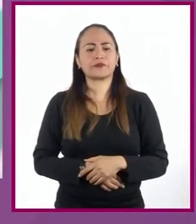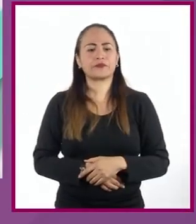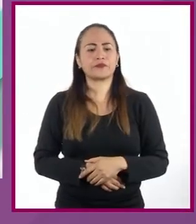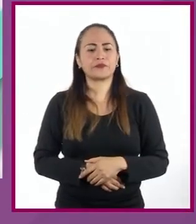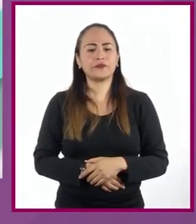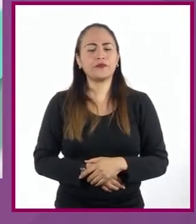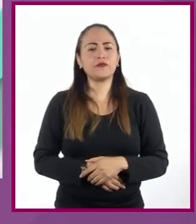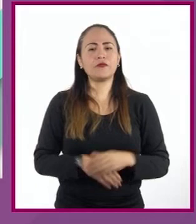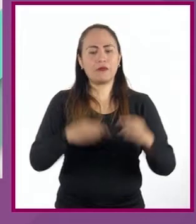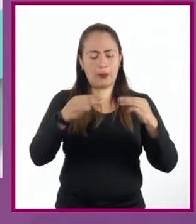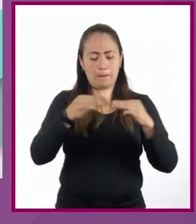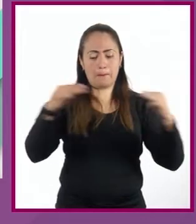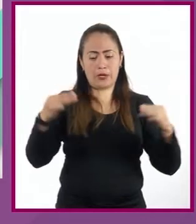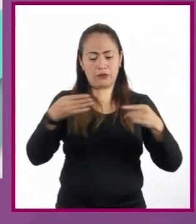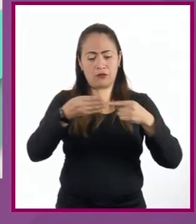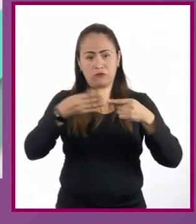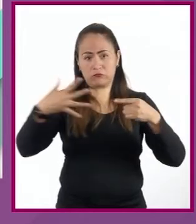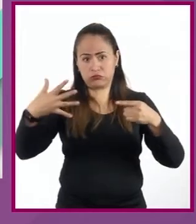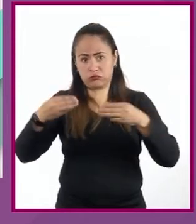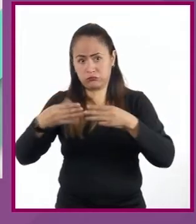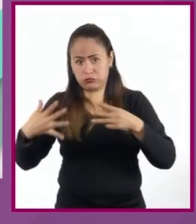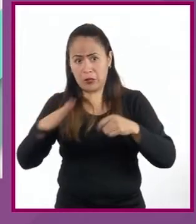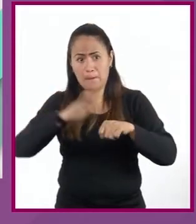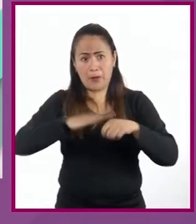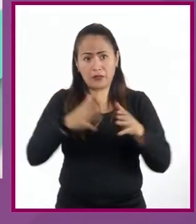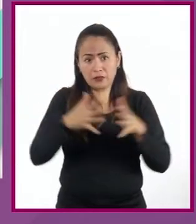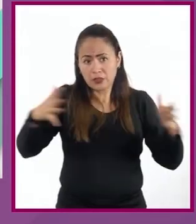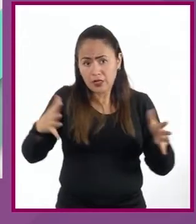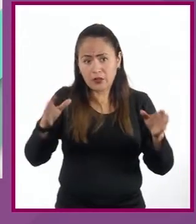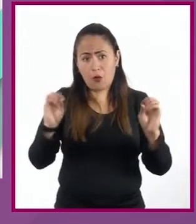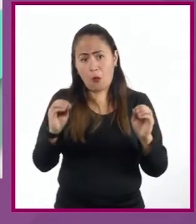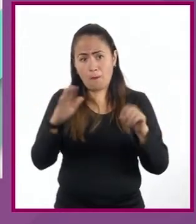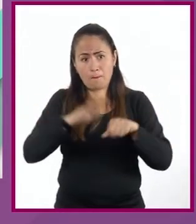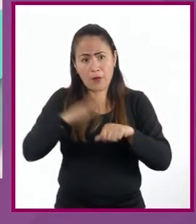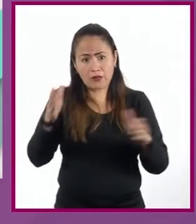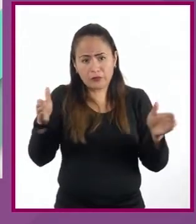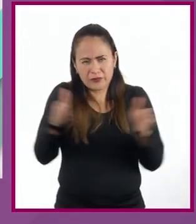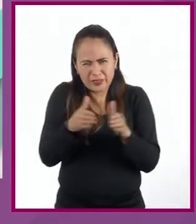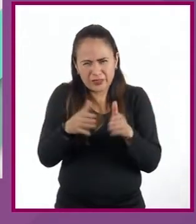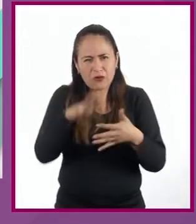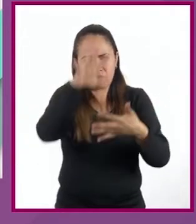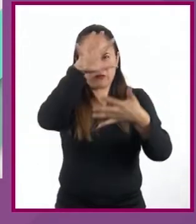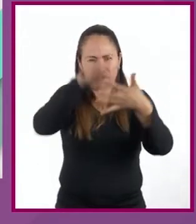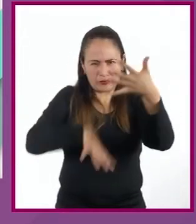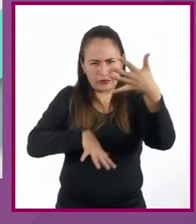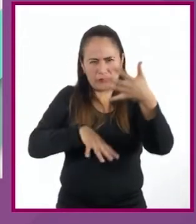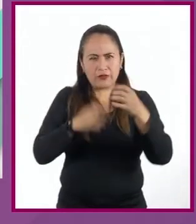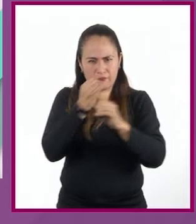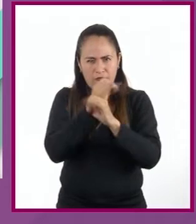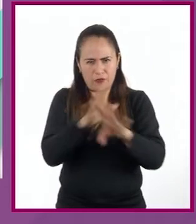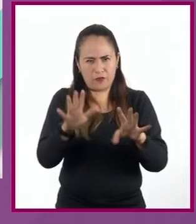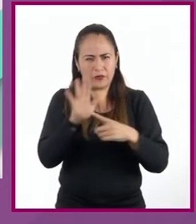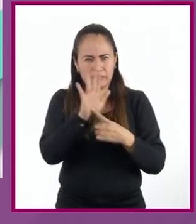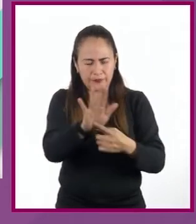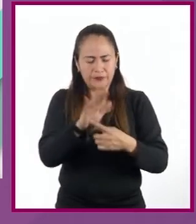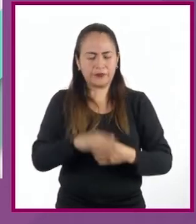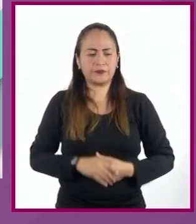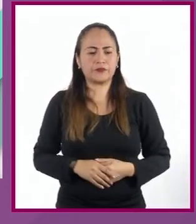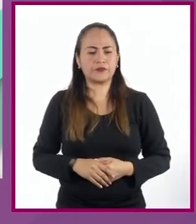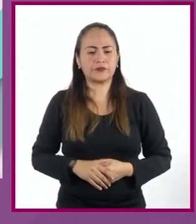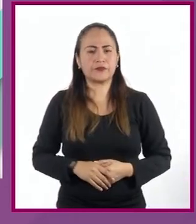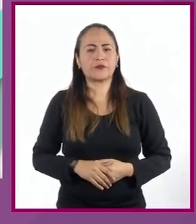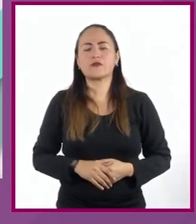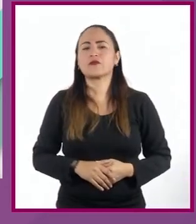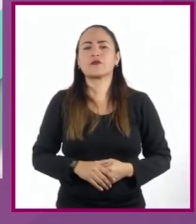múltiplo del metro y un submúltiplo, haremos uso de una tabla de datos como esta. Vamos a buscar la